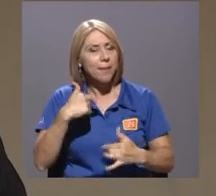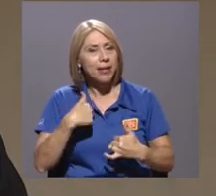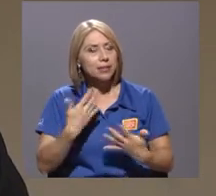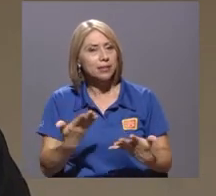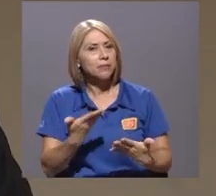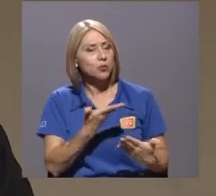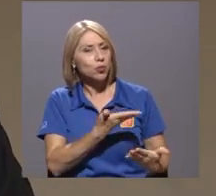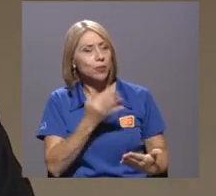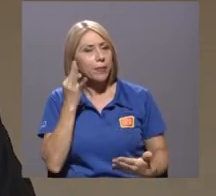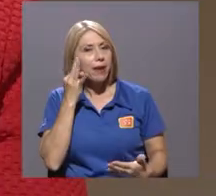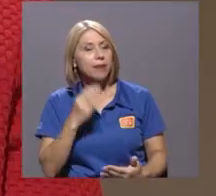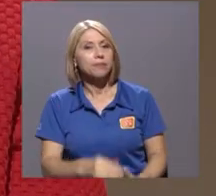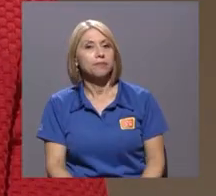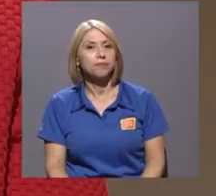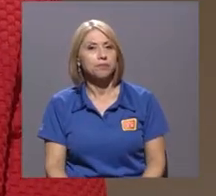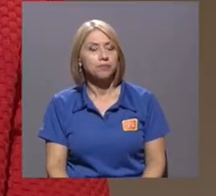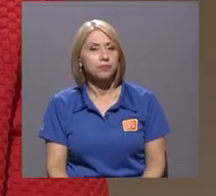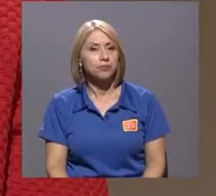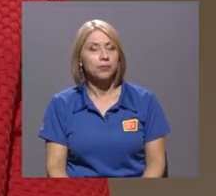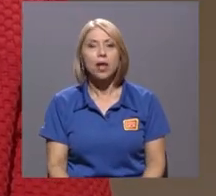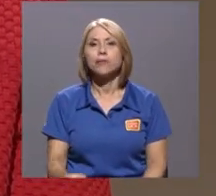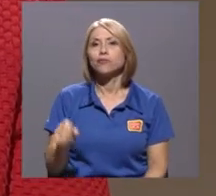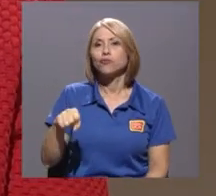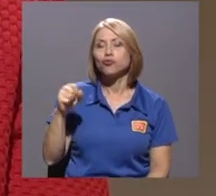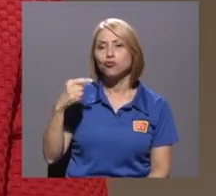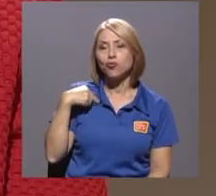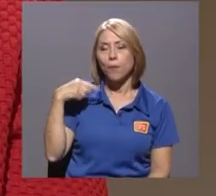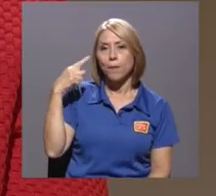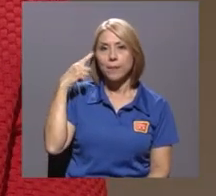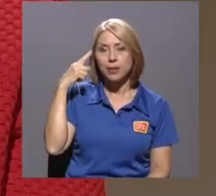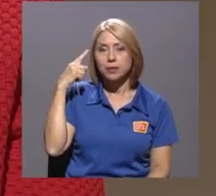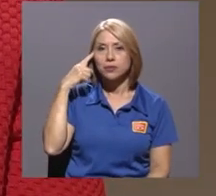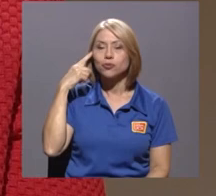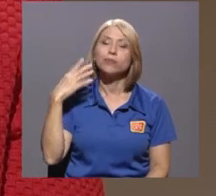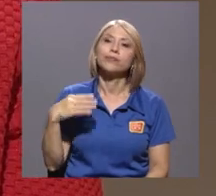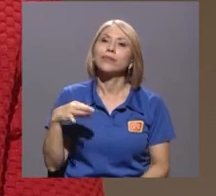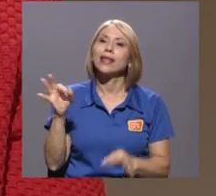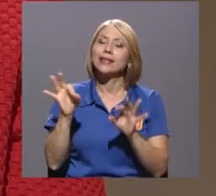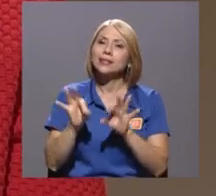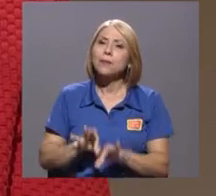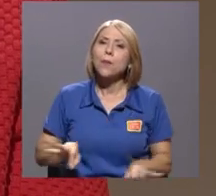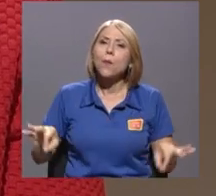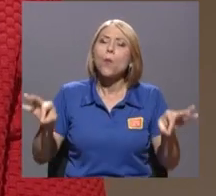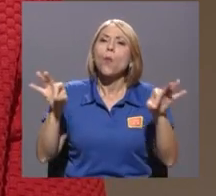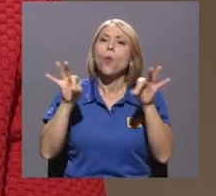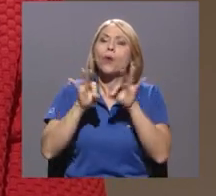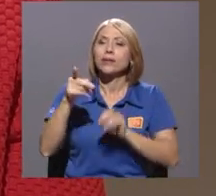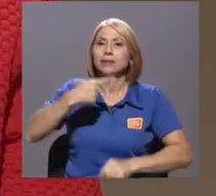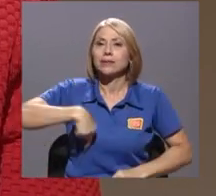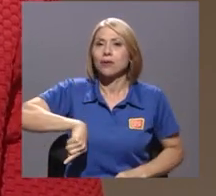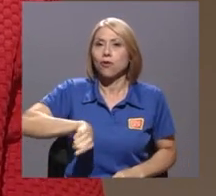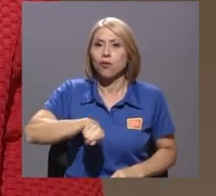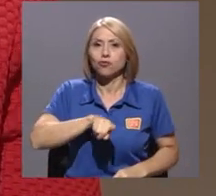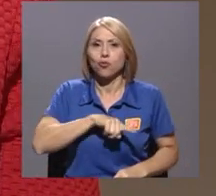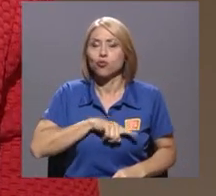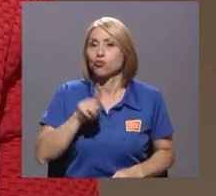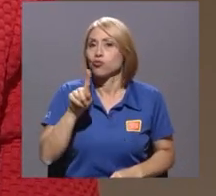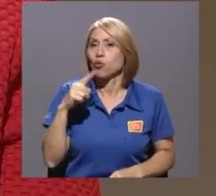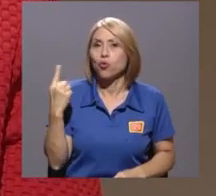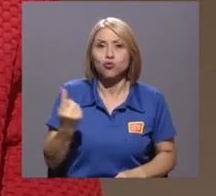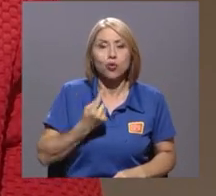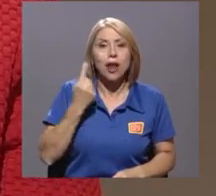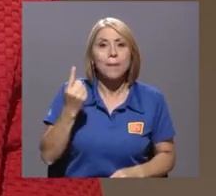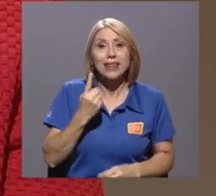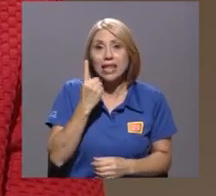martín a si yo pienso que el importante es que nosotros no teníamos solamente un